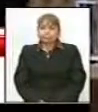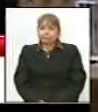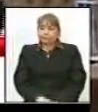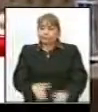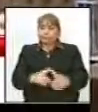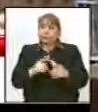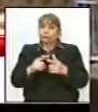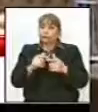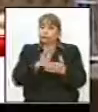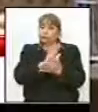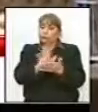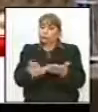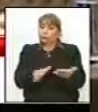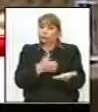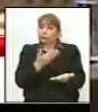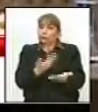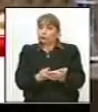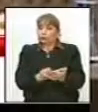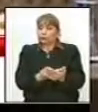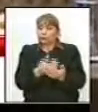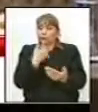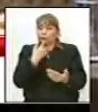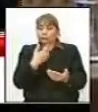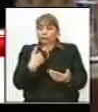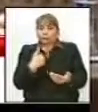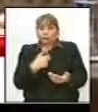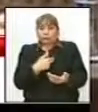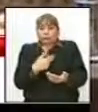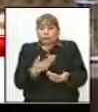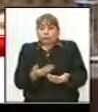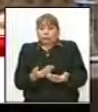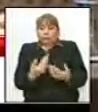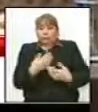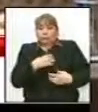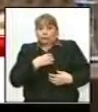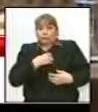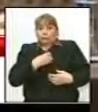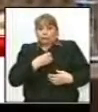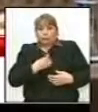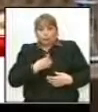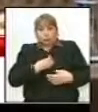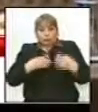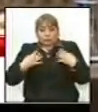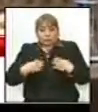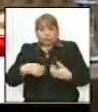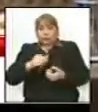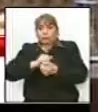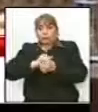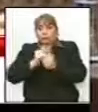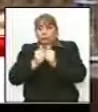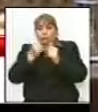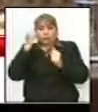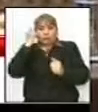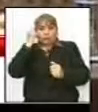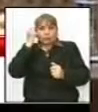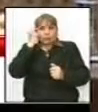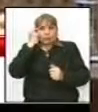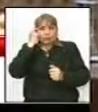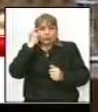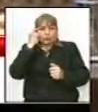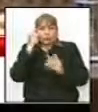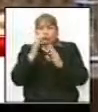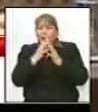luego de todo esto, inclusive nosotros que vestíamos uniforme, tuvimos que cambiar nuestra forma de expresarnos, porque había